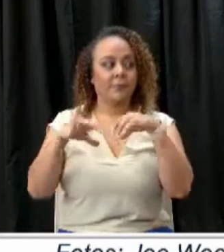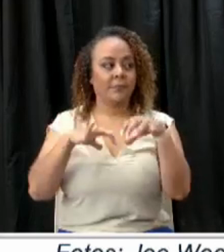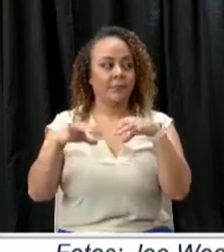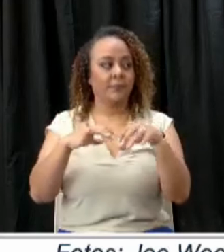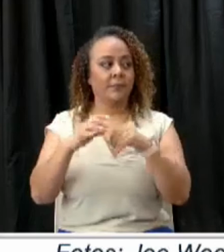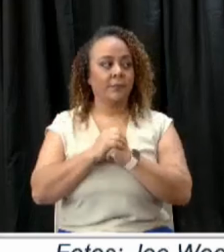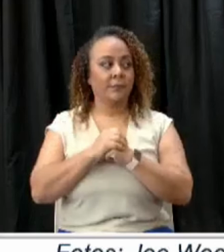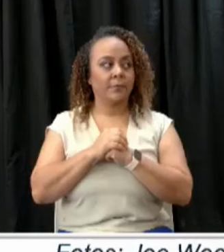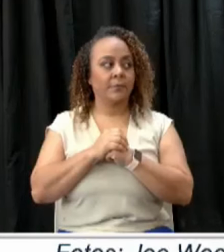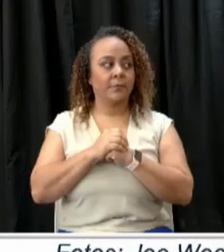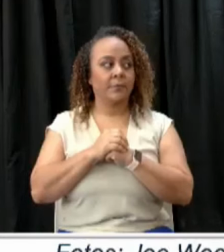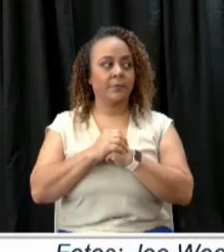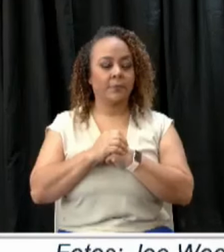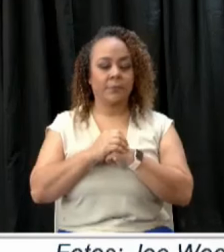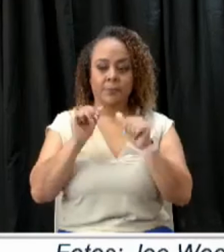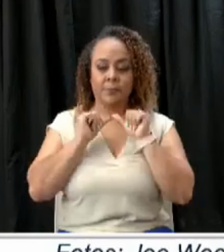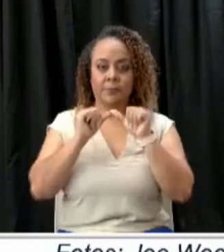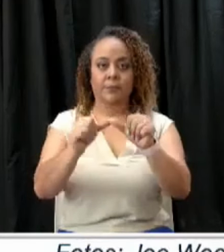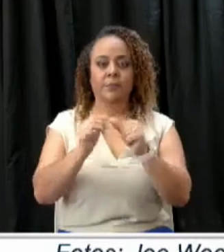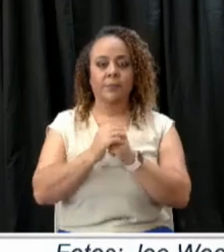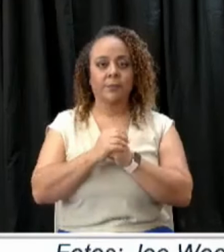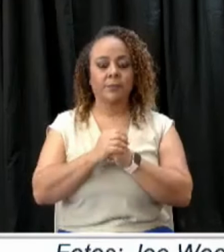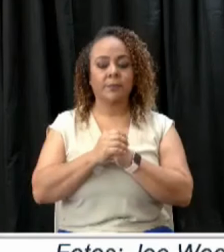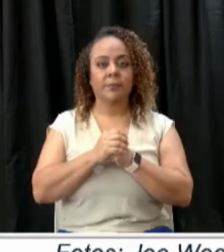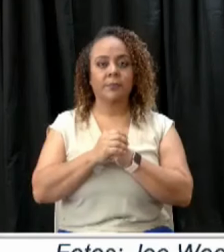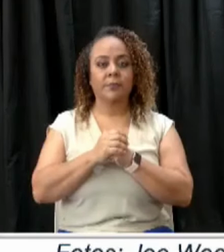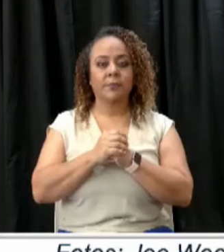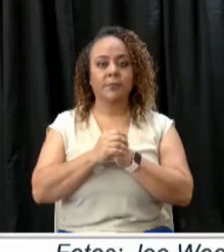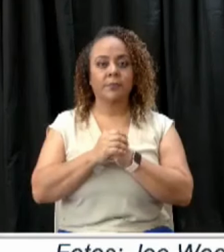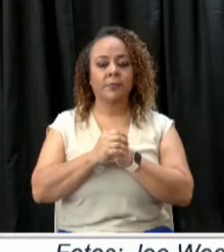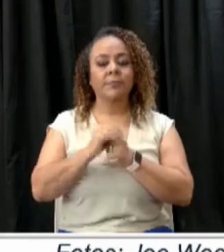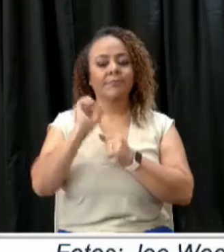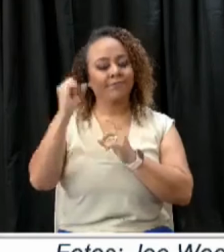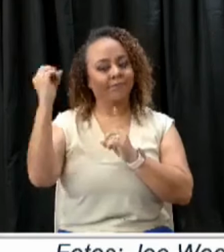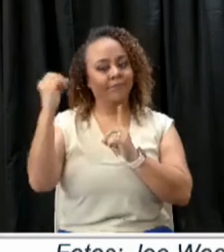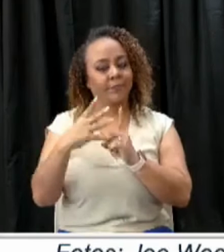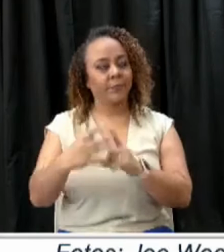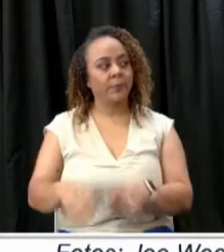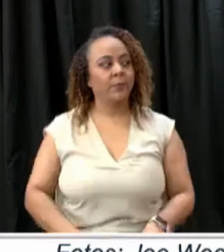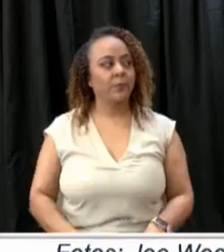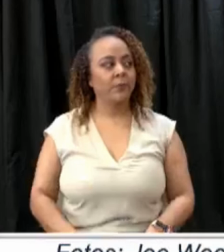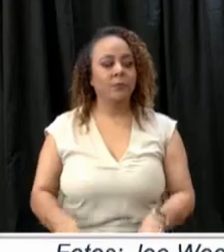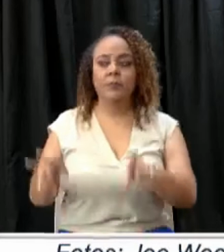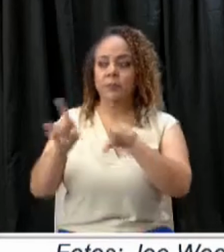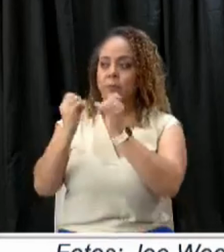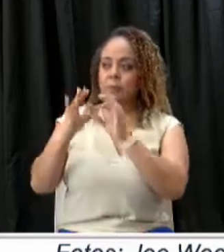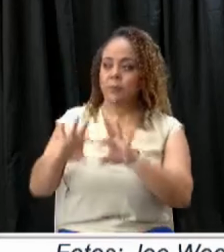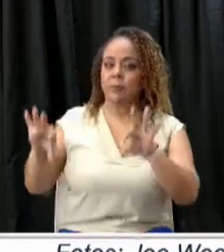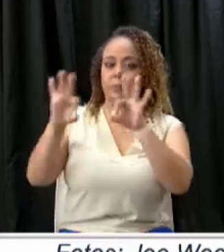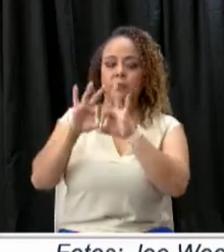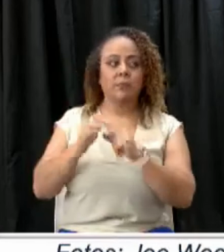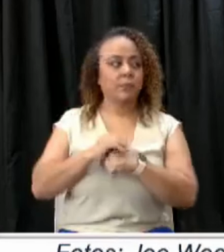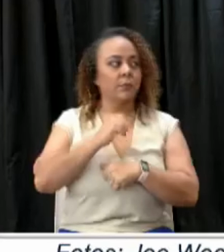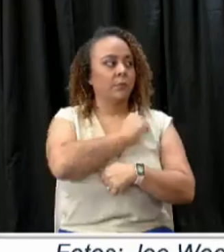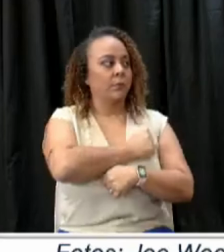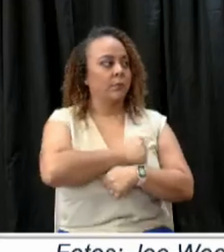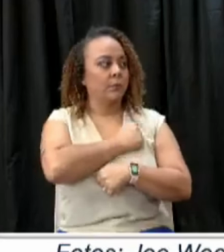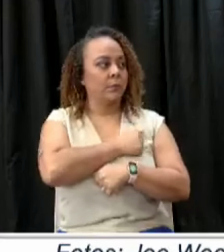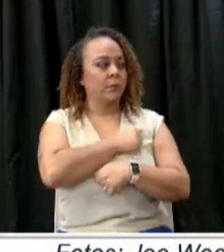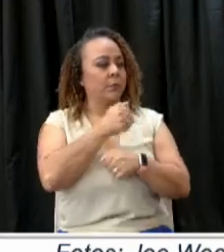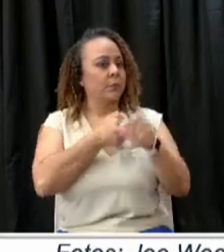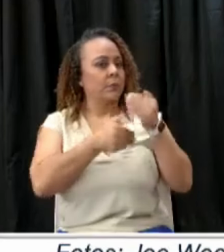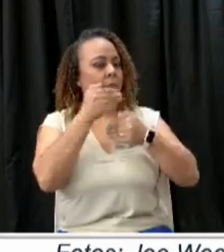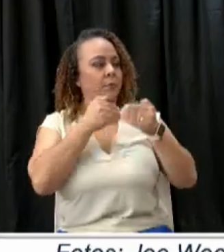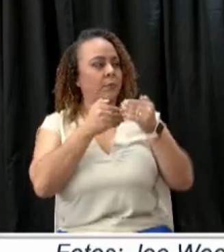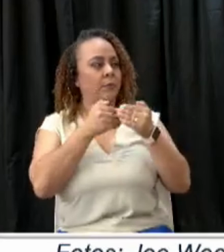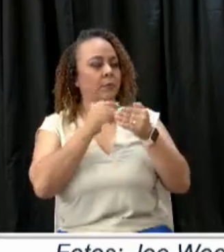actividad diaria, demanda físicamente, sí está expuesta al sol. También es muy importante. Perdón, compañeros, nada más si nos podemos